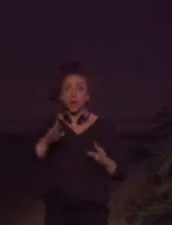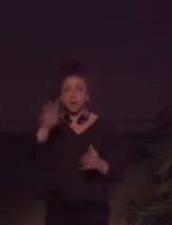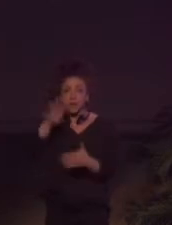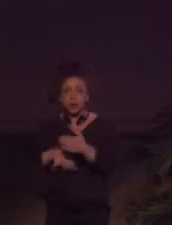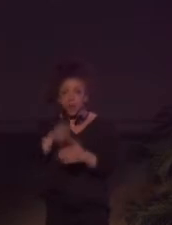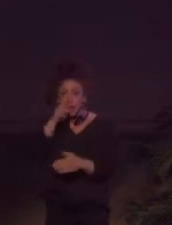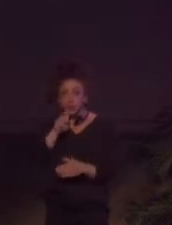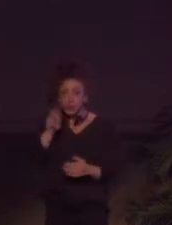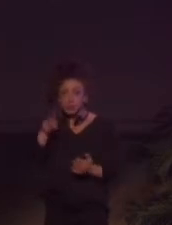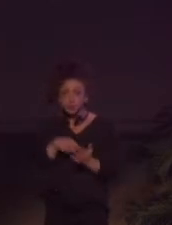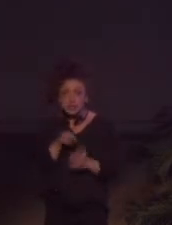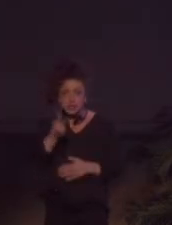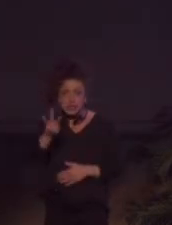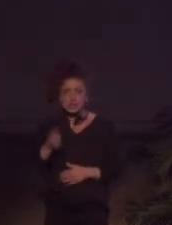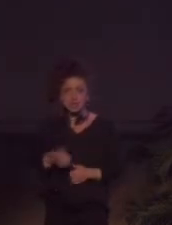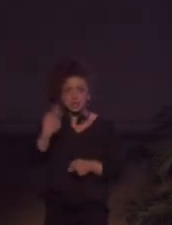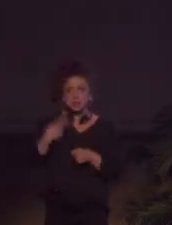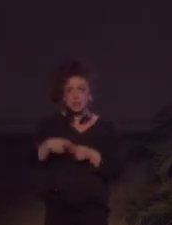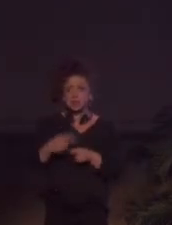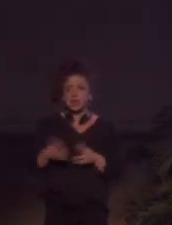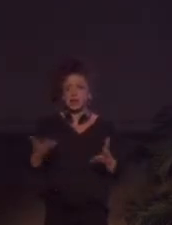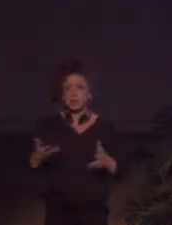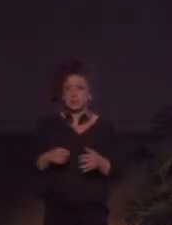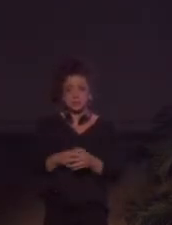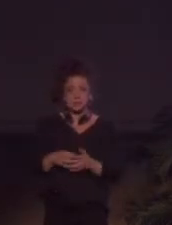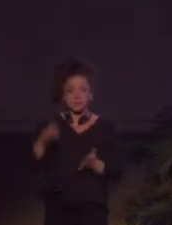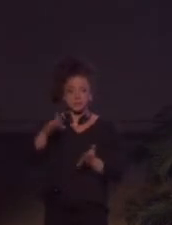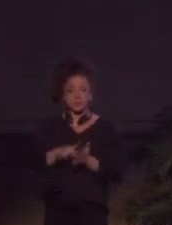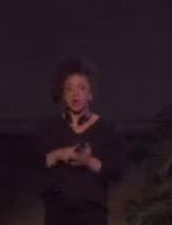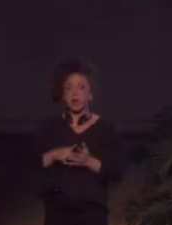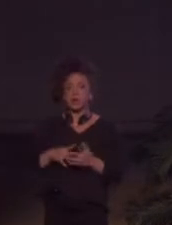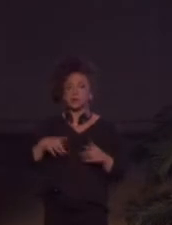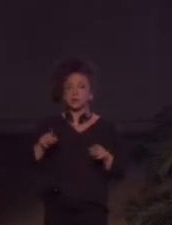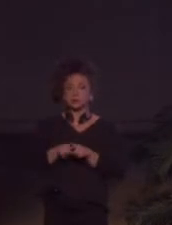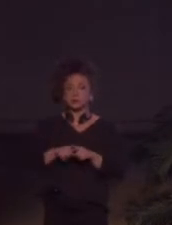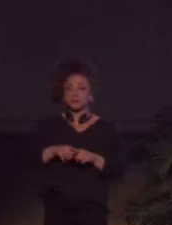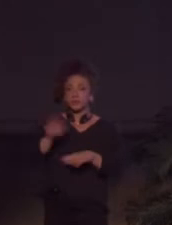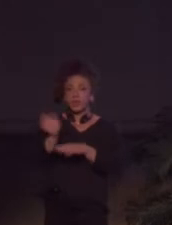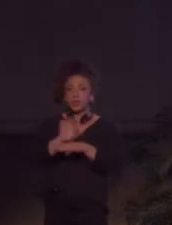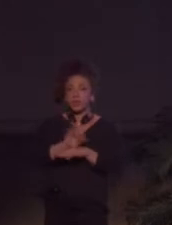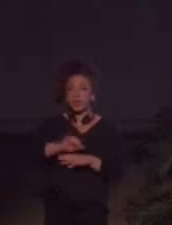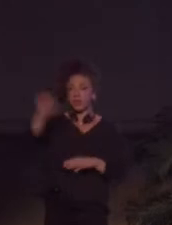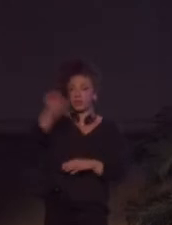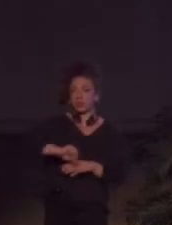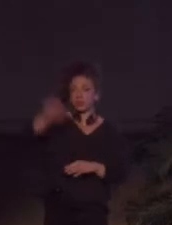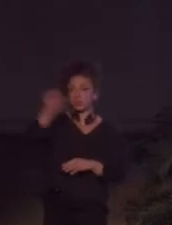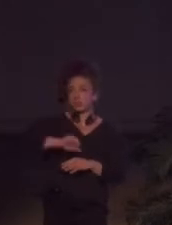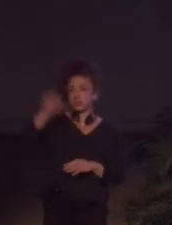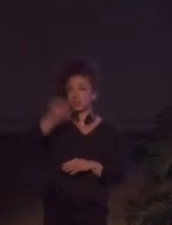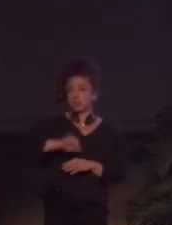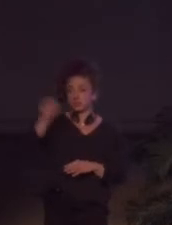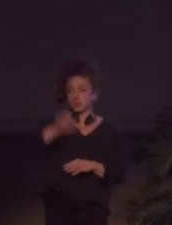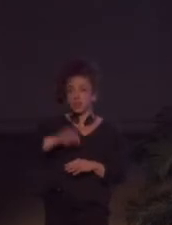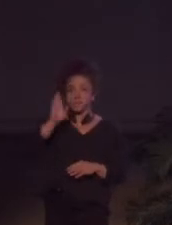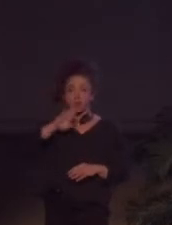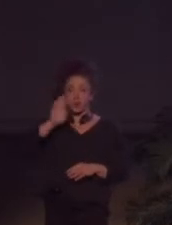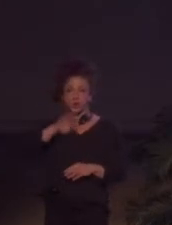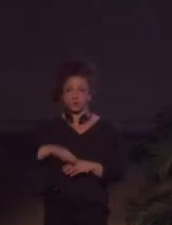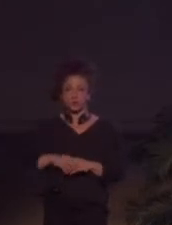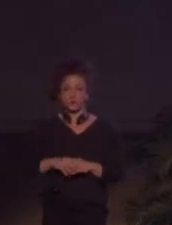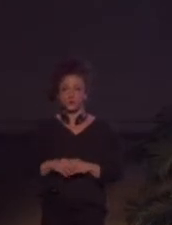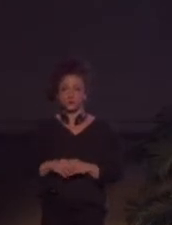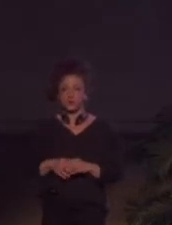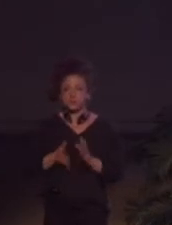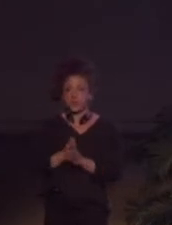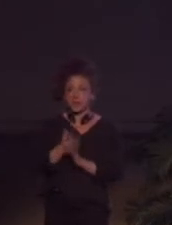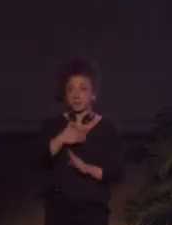2003? Imaginaros. Pues que pasó un maratón posporno. De repente me vine de mi pueblo, que no había visto ninguna película porno, me vi haciendo una